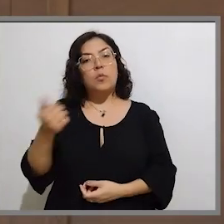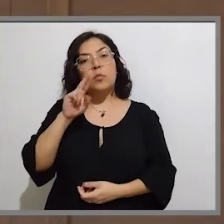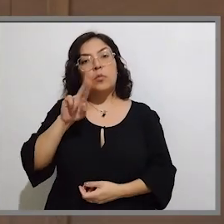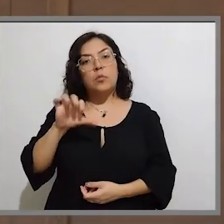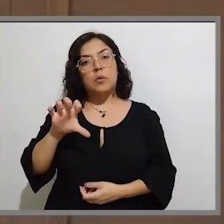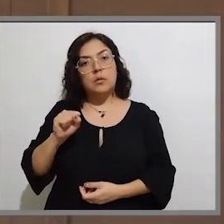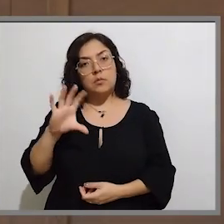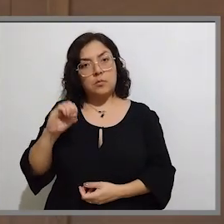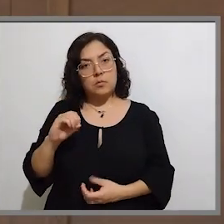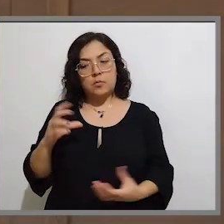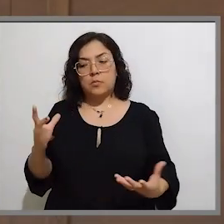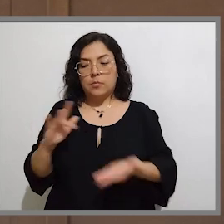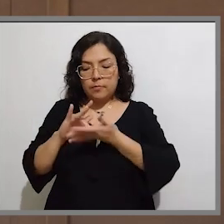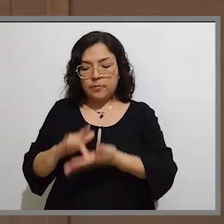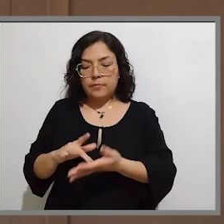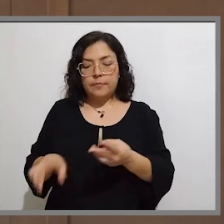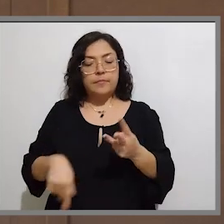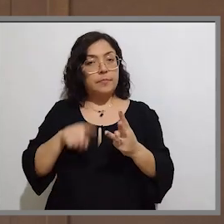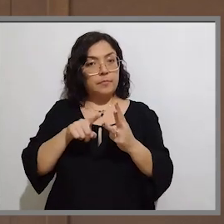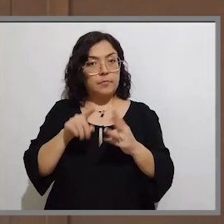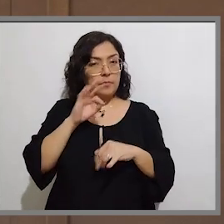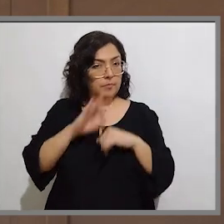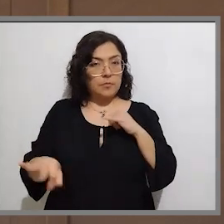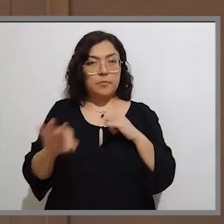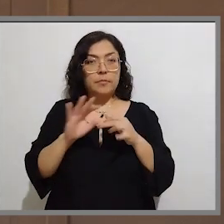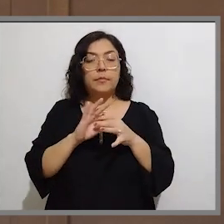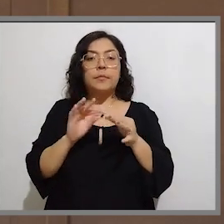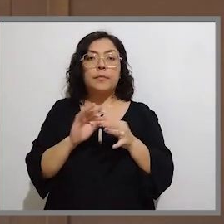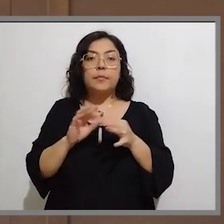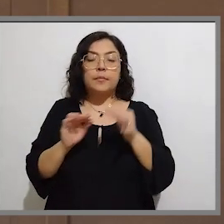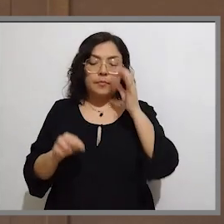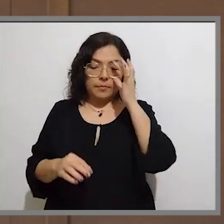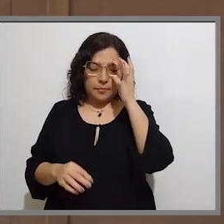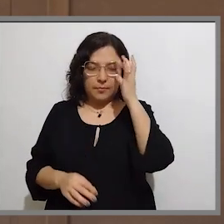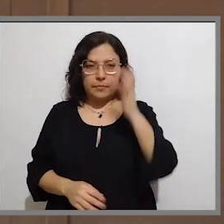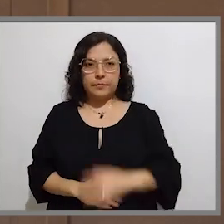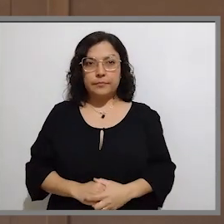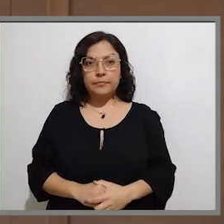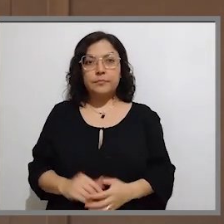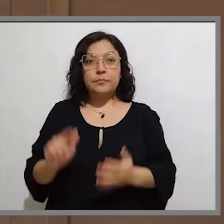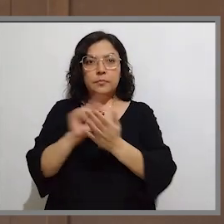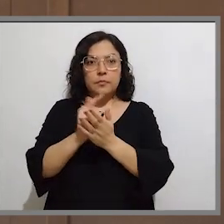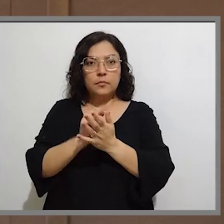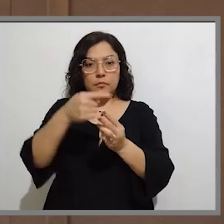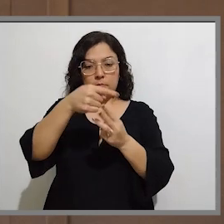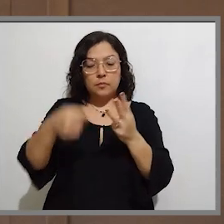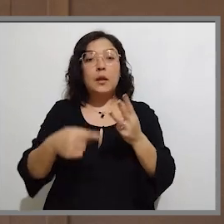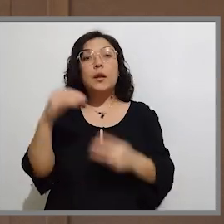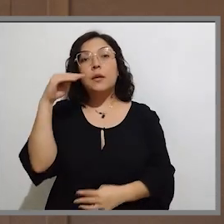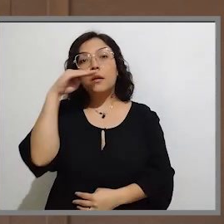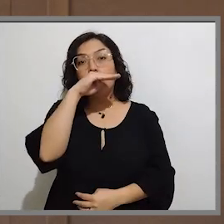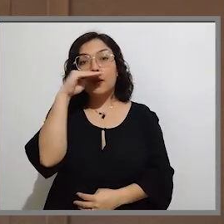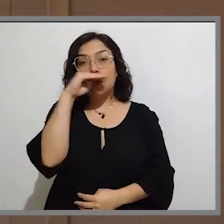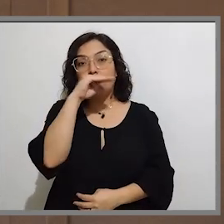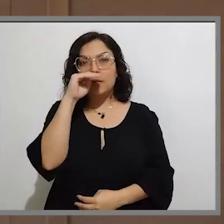UNESCO. También, y por último, comentarles, y esto es muy importante, estos libros son